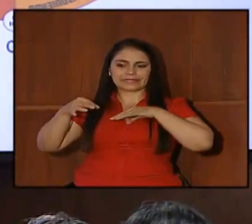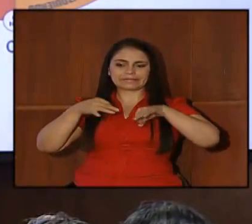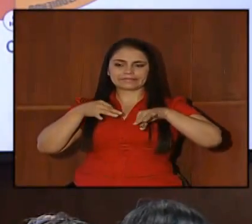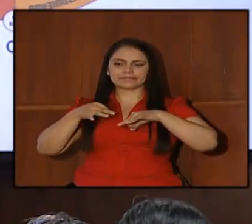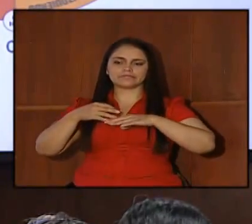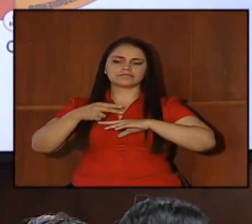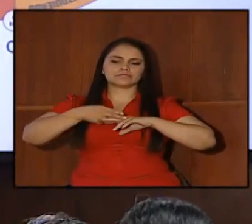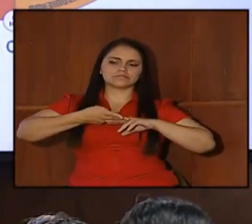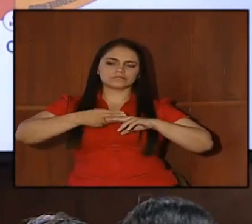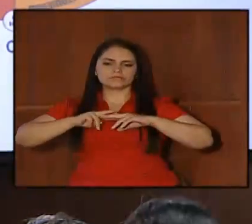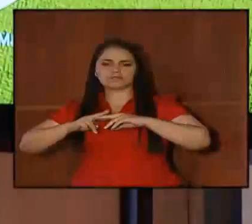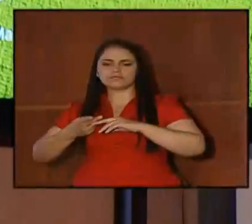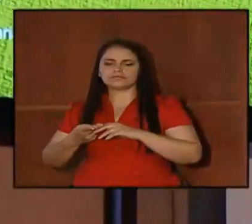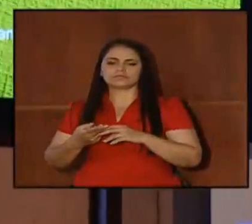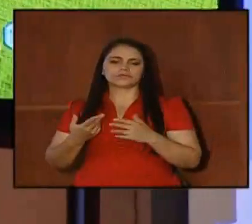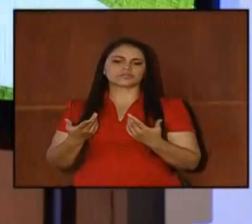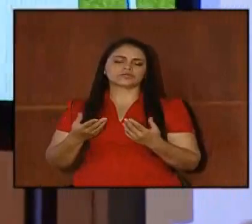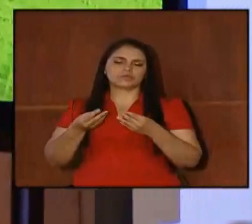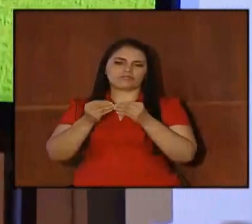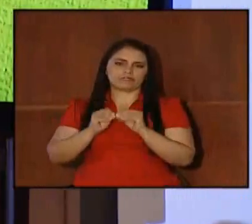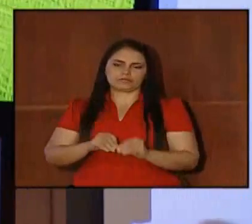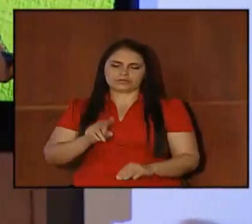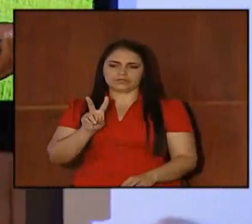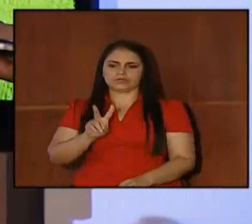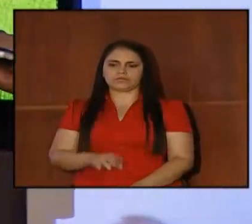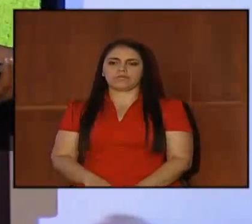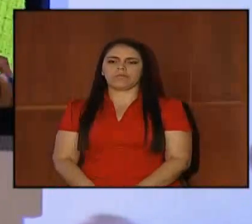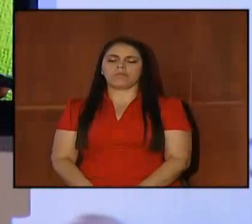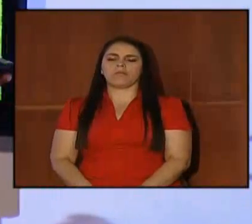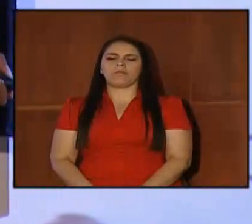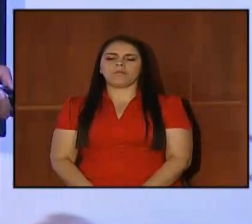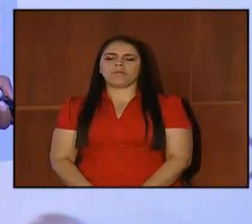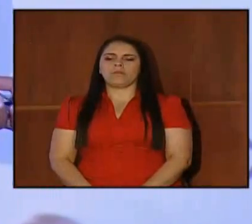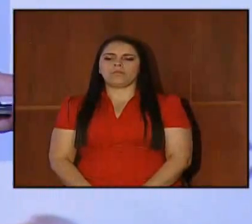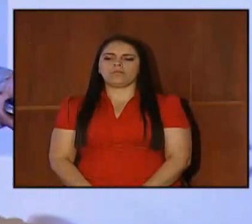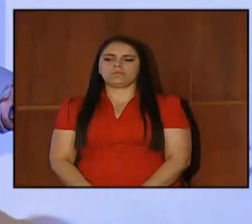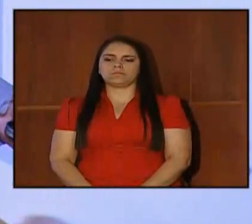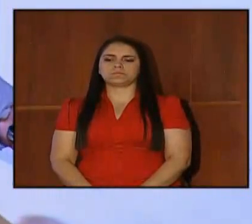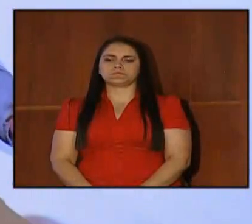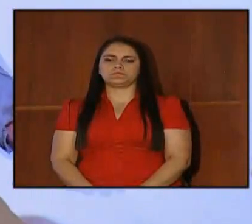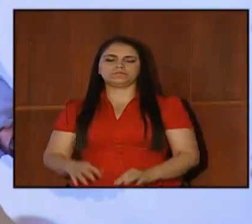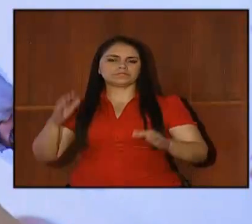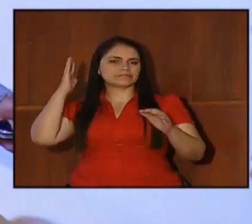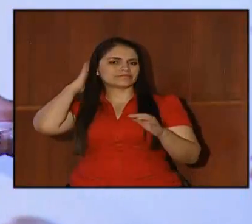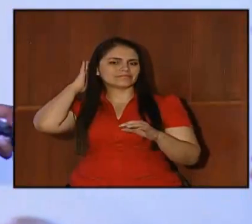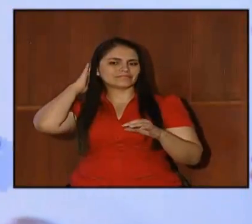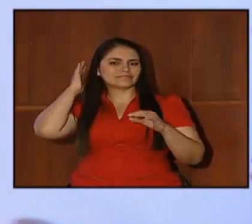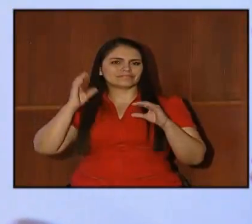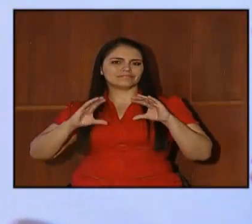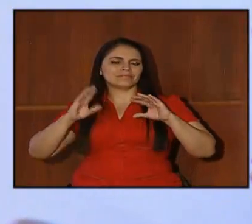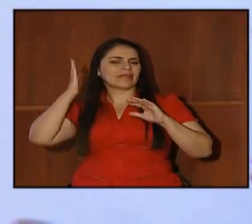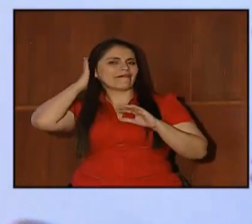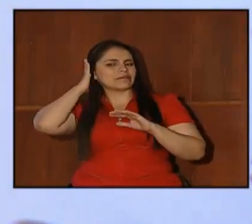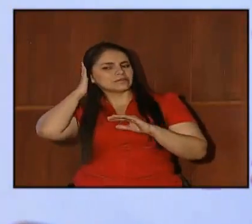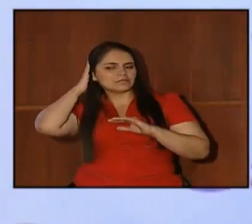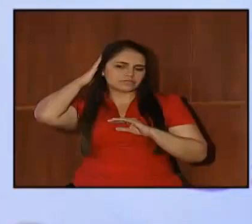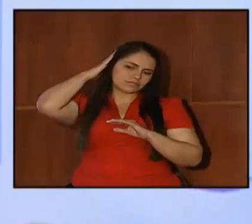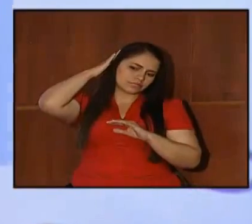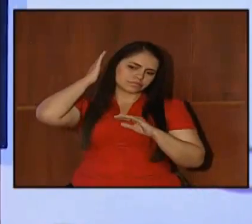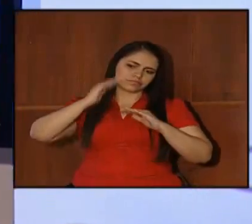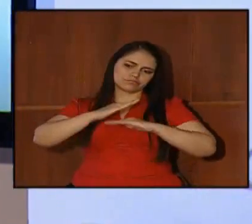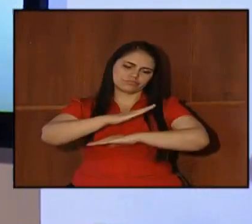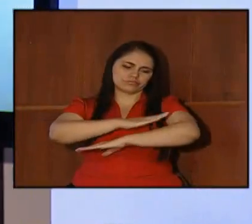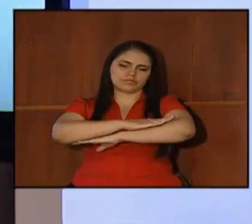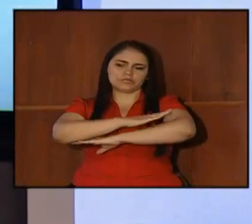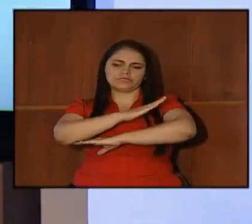video, y vamos a hablar de una cosa muy importante que es la cabecera elevada. ¿Sí? Entonces